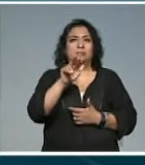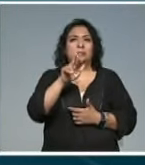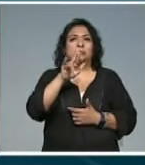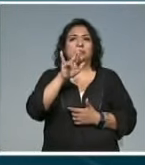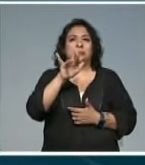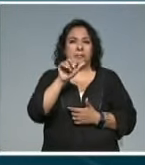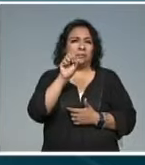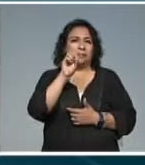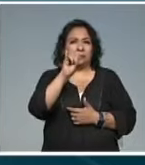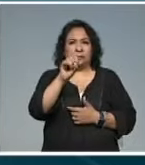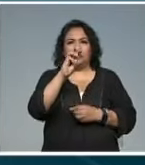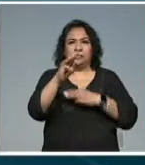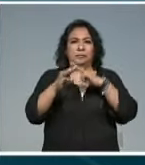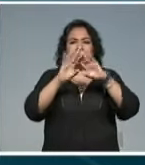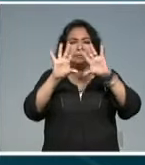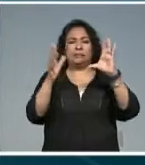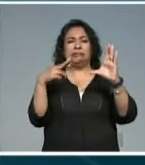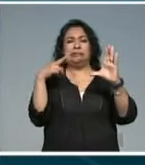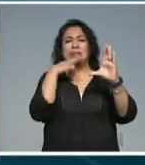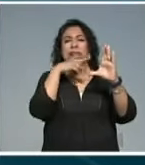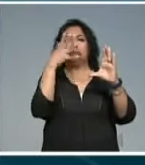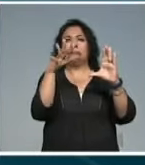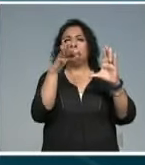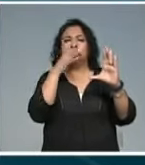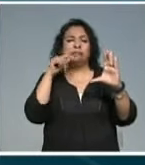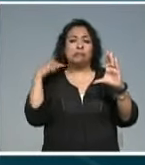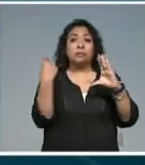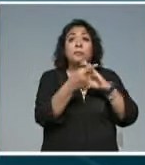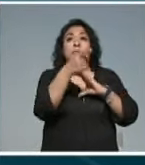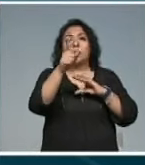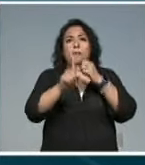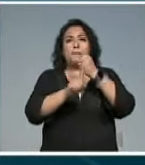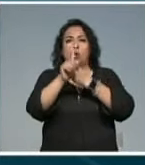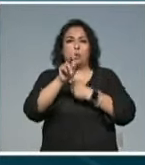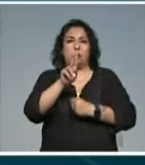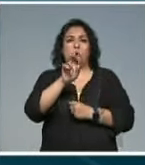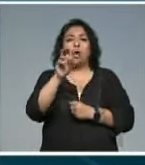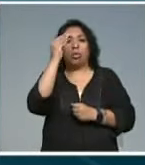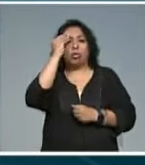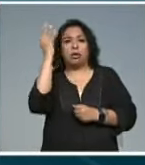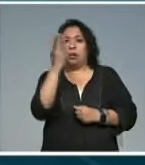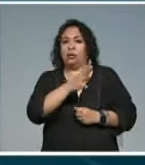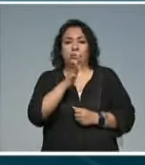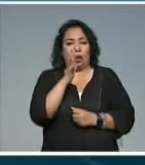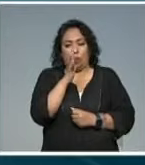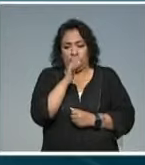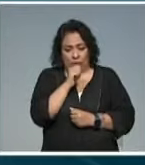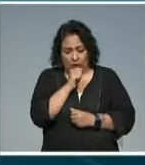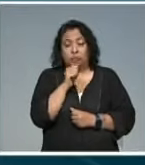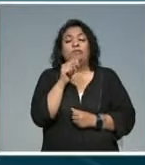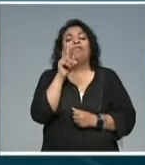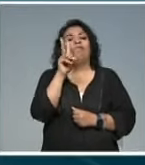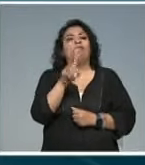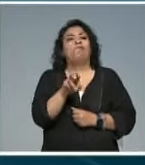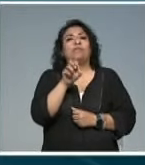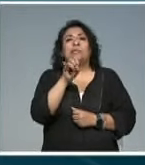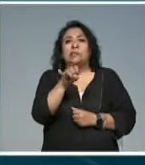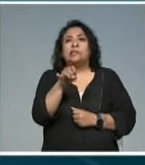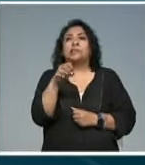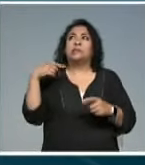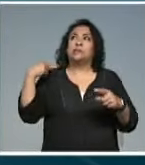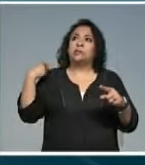sí, vámonos a la vuelta al mundo en menos de 10 minutos. Y el conflicto ucraniano no lo podemos abandonar. Si bien es cierto, prácticamente lo